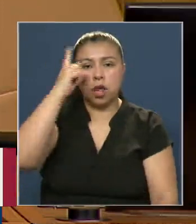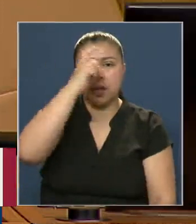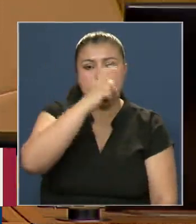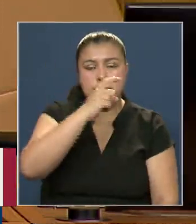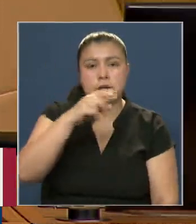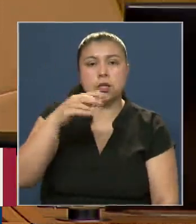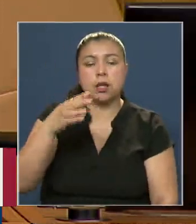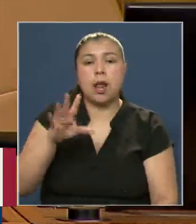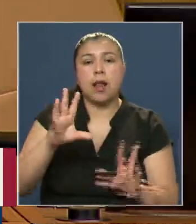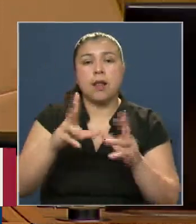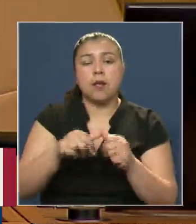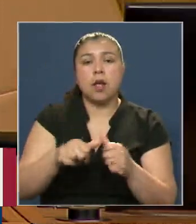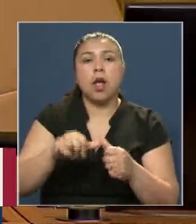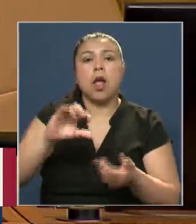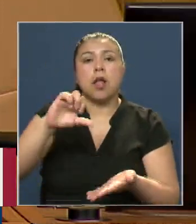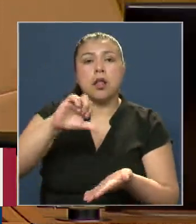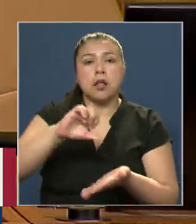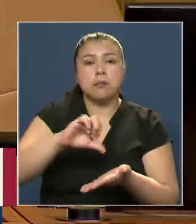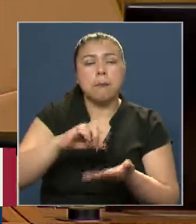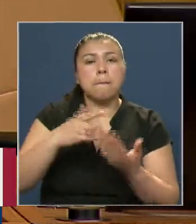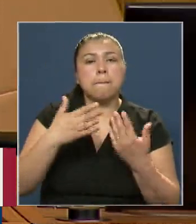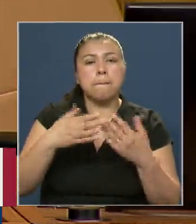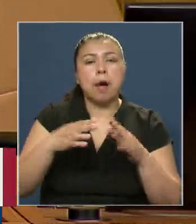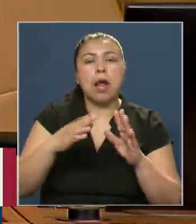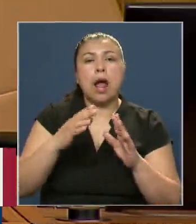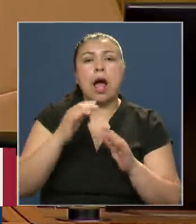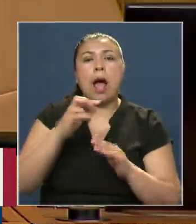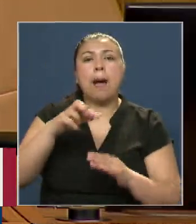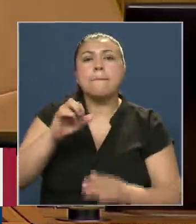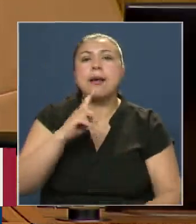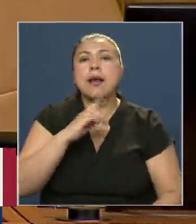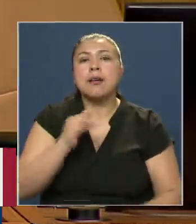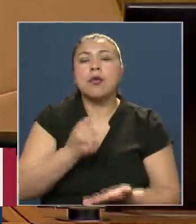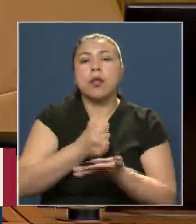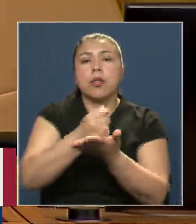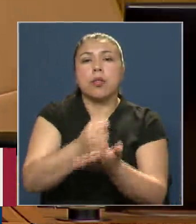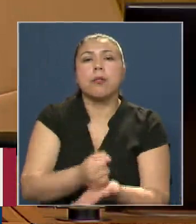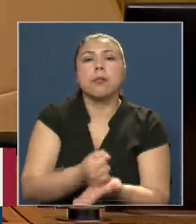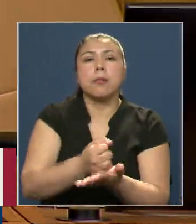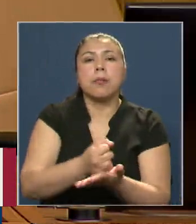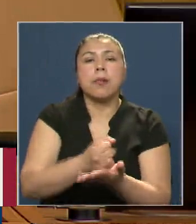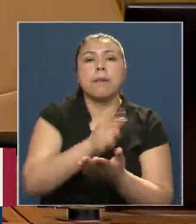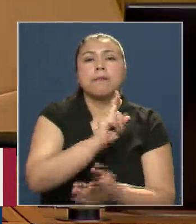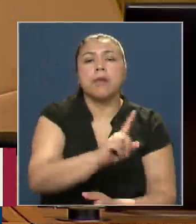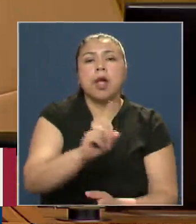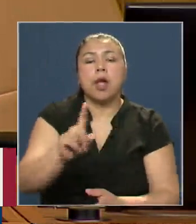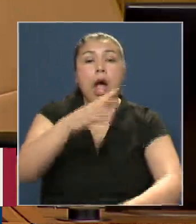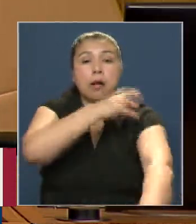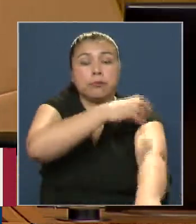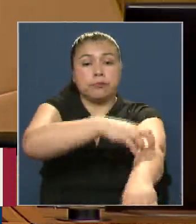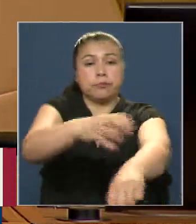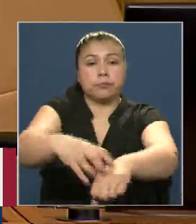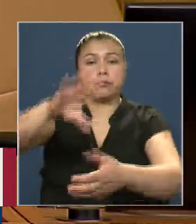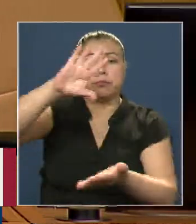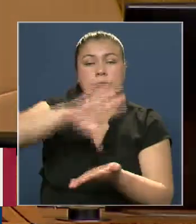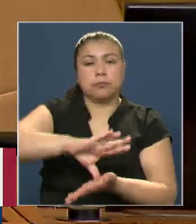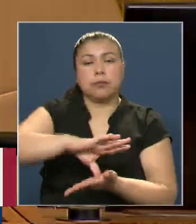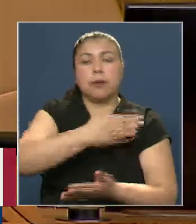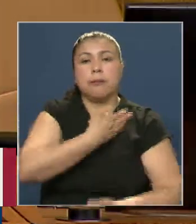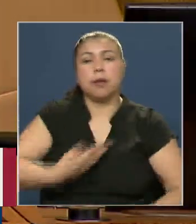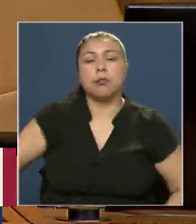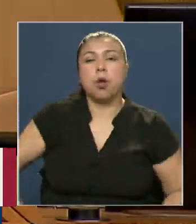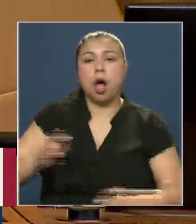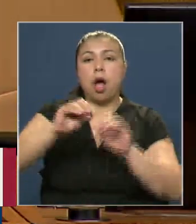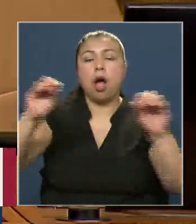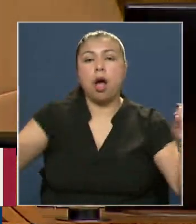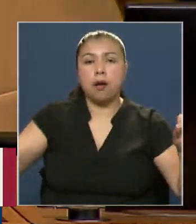a las familias en el centro, disponiendo de una plataforma de ayuda que estará presente en cada una de las regiones del país. Presidente, anuncio